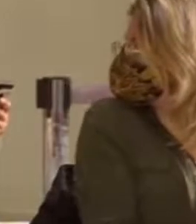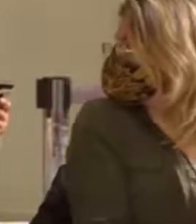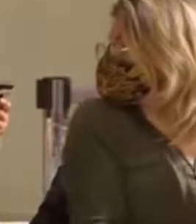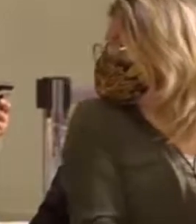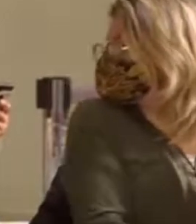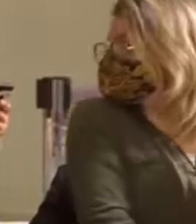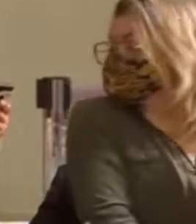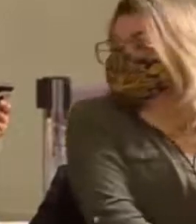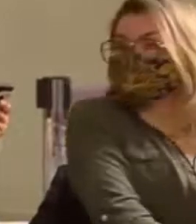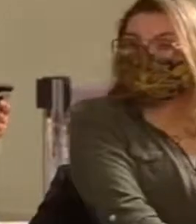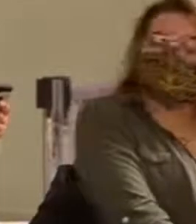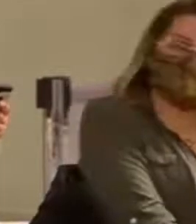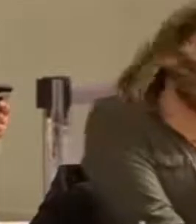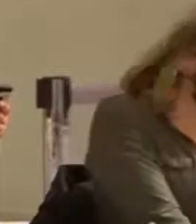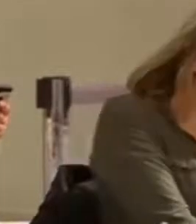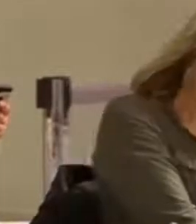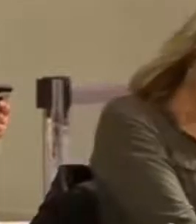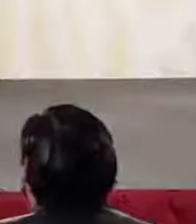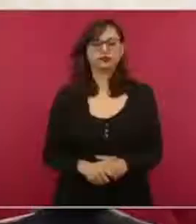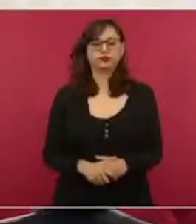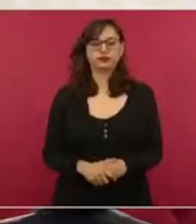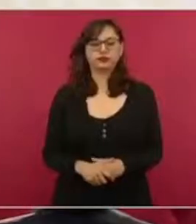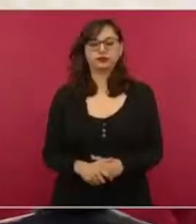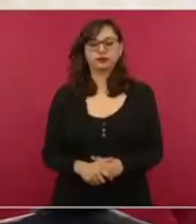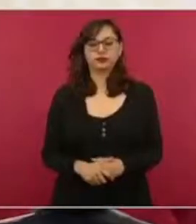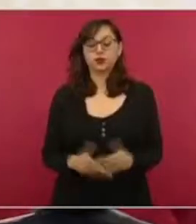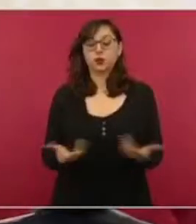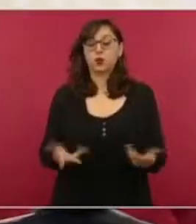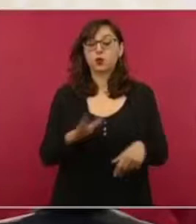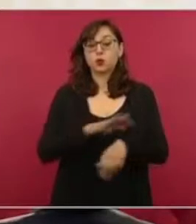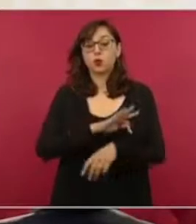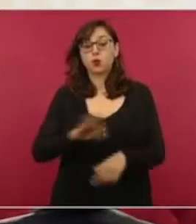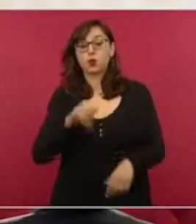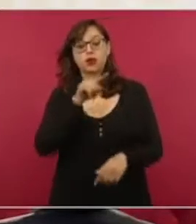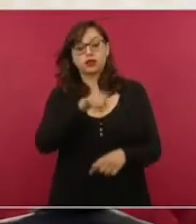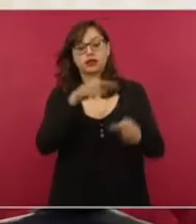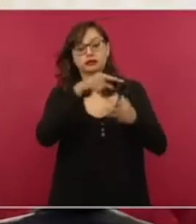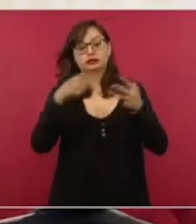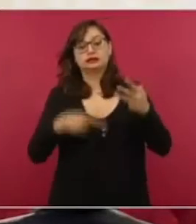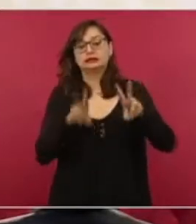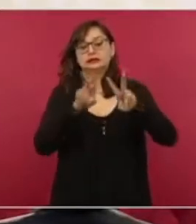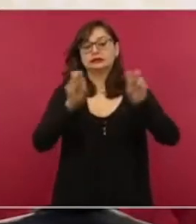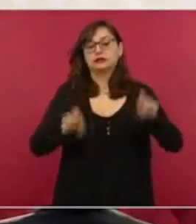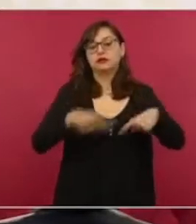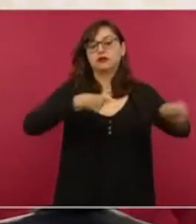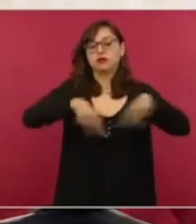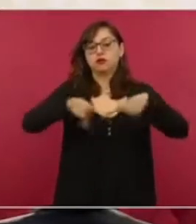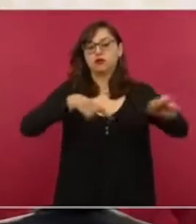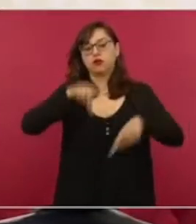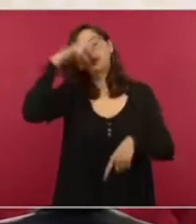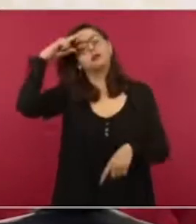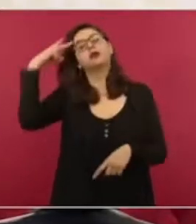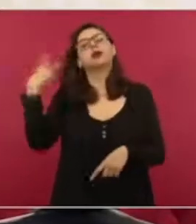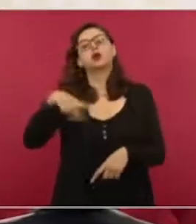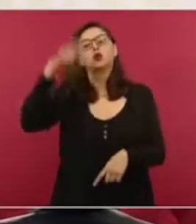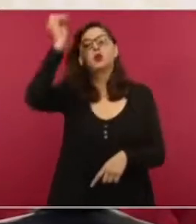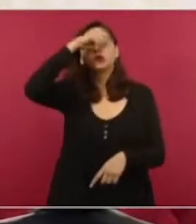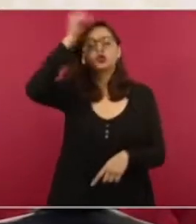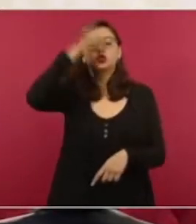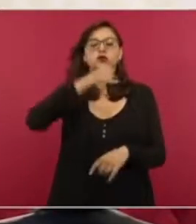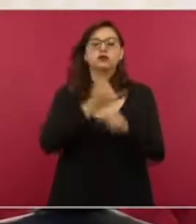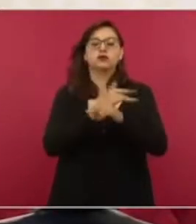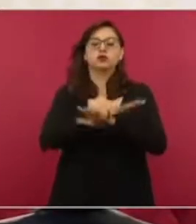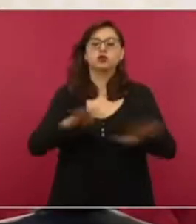de estos secretarios sobre el tema de la FIFA, la Femex Food y el fútbol en México, y también preguntarle ya